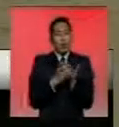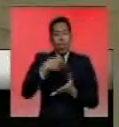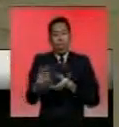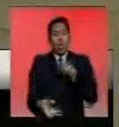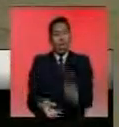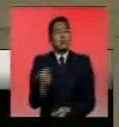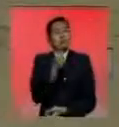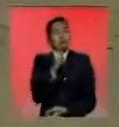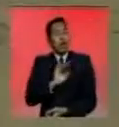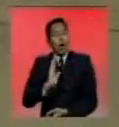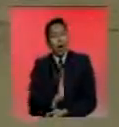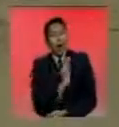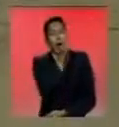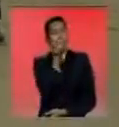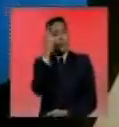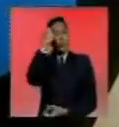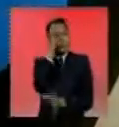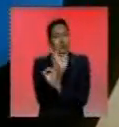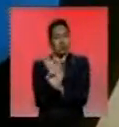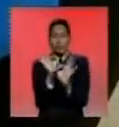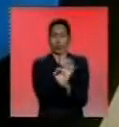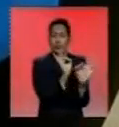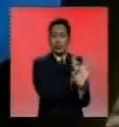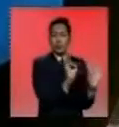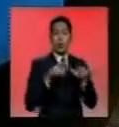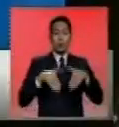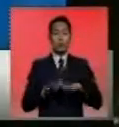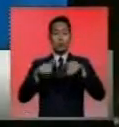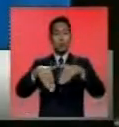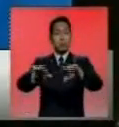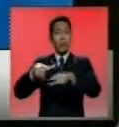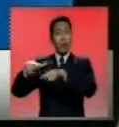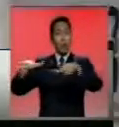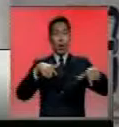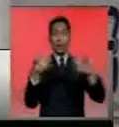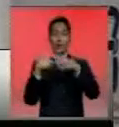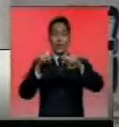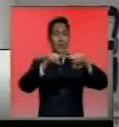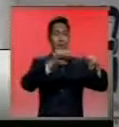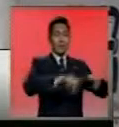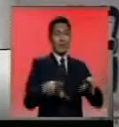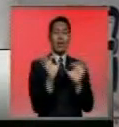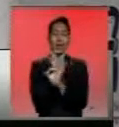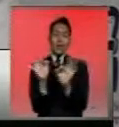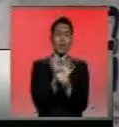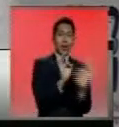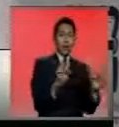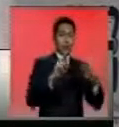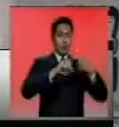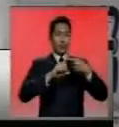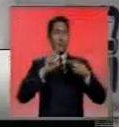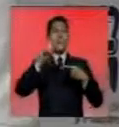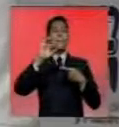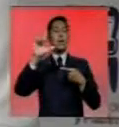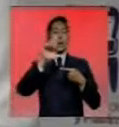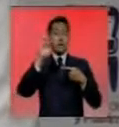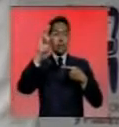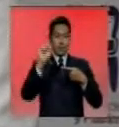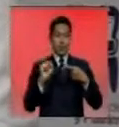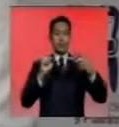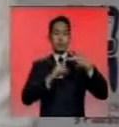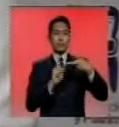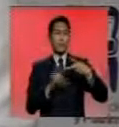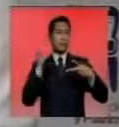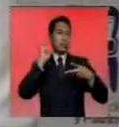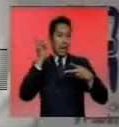la campaña playa todo se desarrollará en diferentes lugares del país y vamos a estar en playas villamil el chip y pensar in us